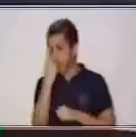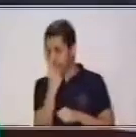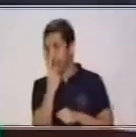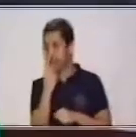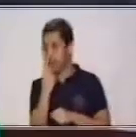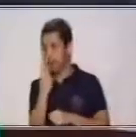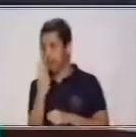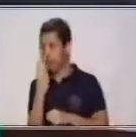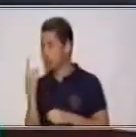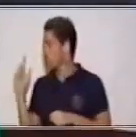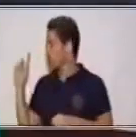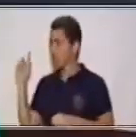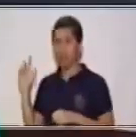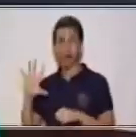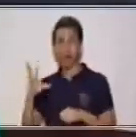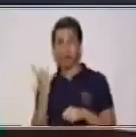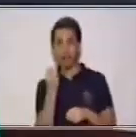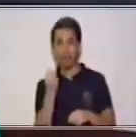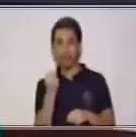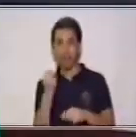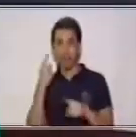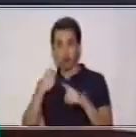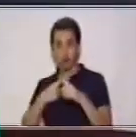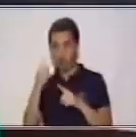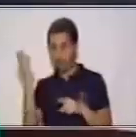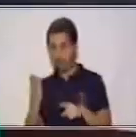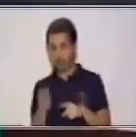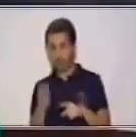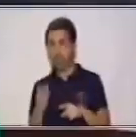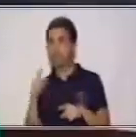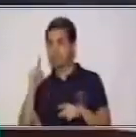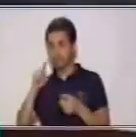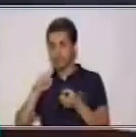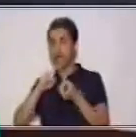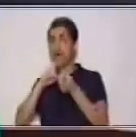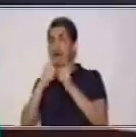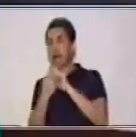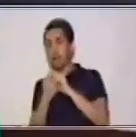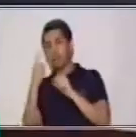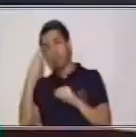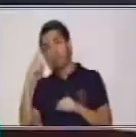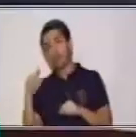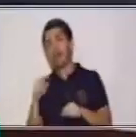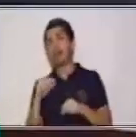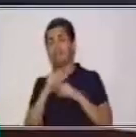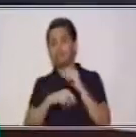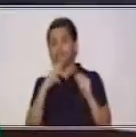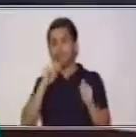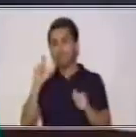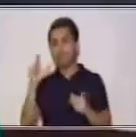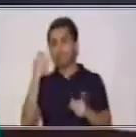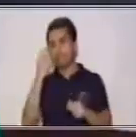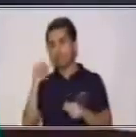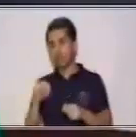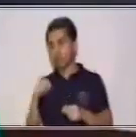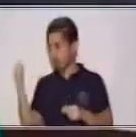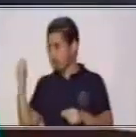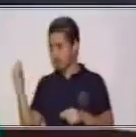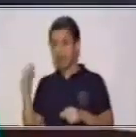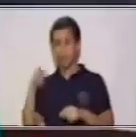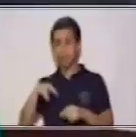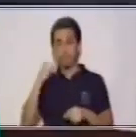Primero, debemos de trasladar a su equivalente fraccionario de este número